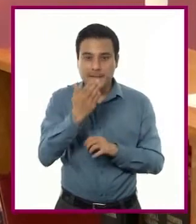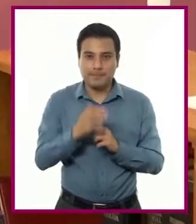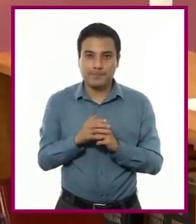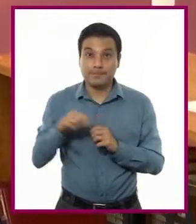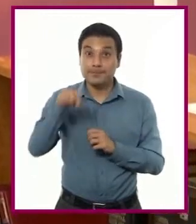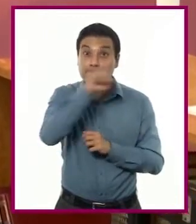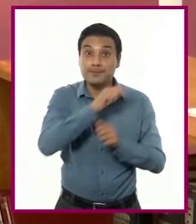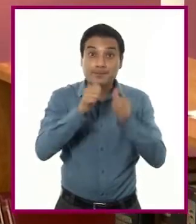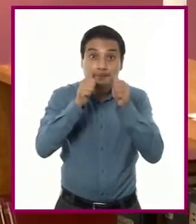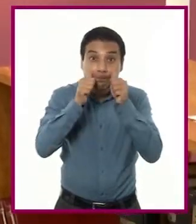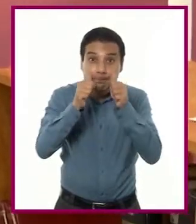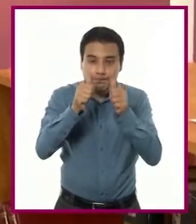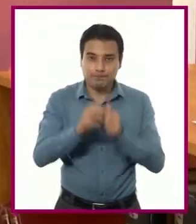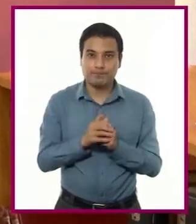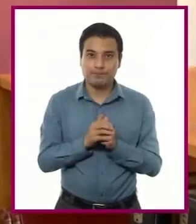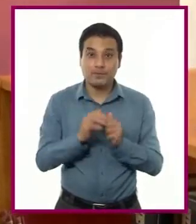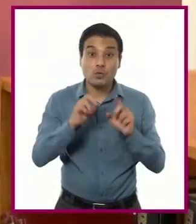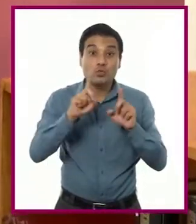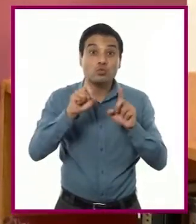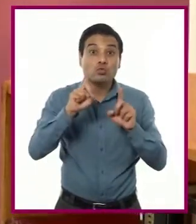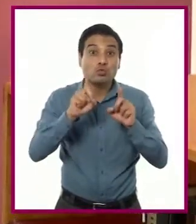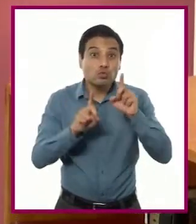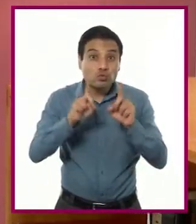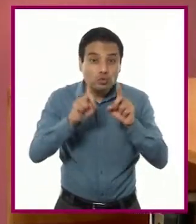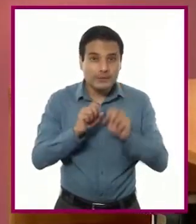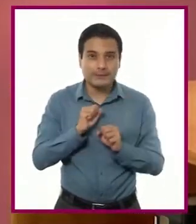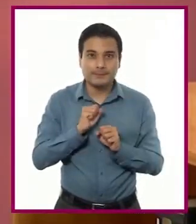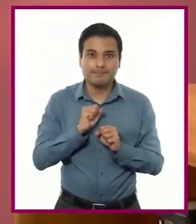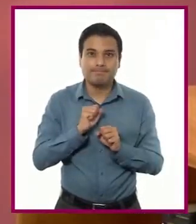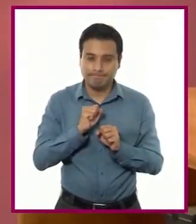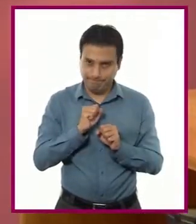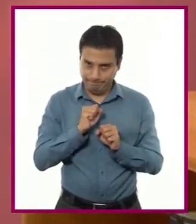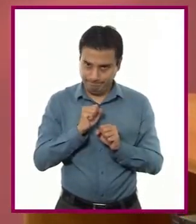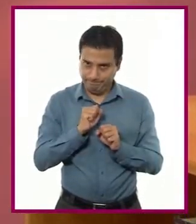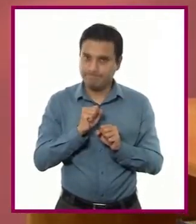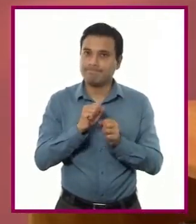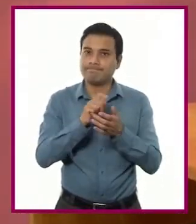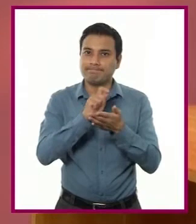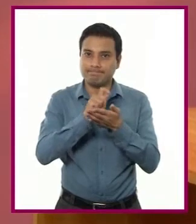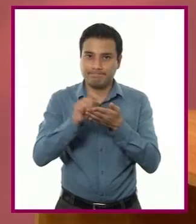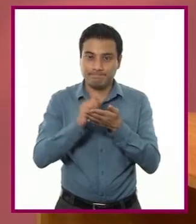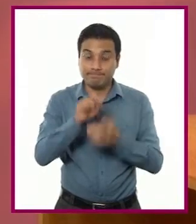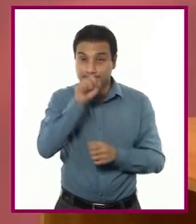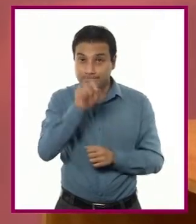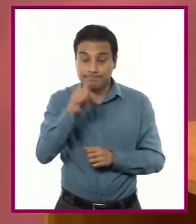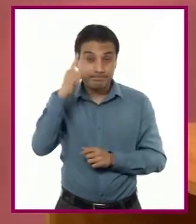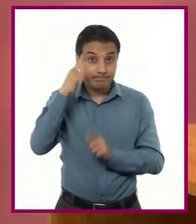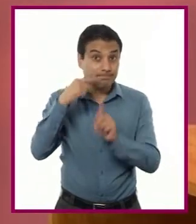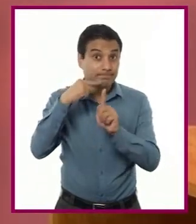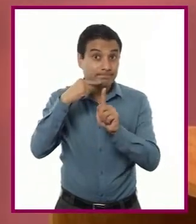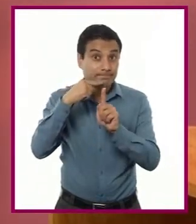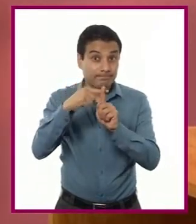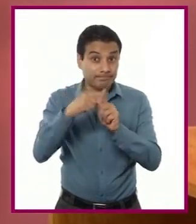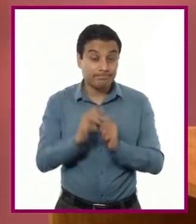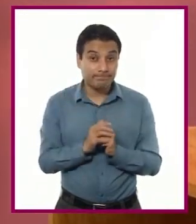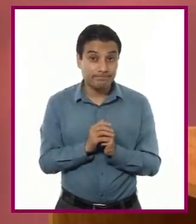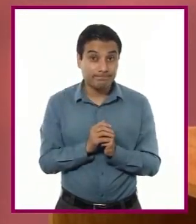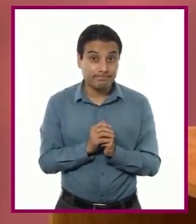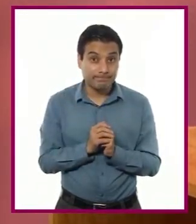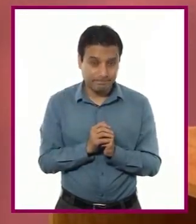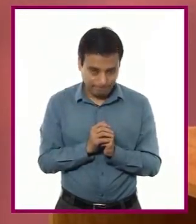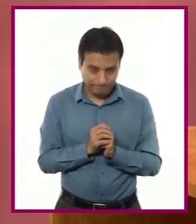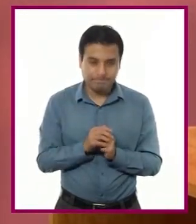atención, tomar nota de sus dudas y mantener una actitud positiva. Recuerden que la gente positiva transforma